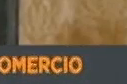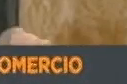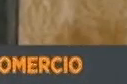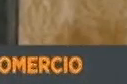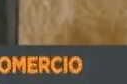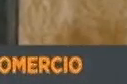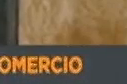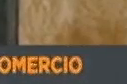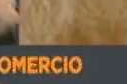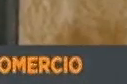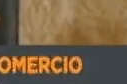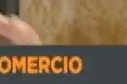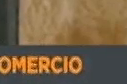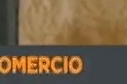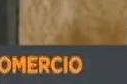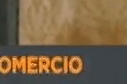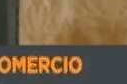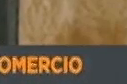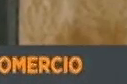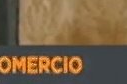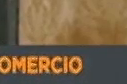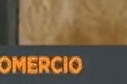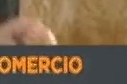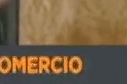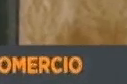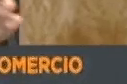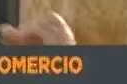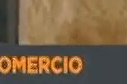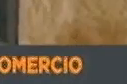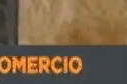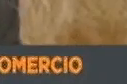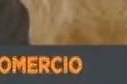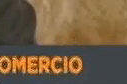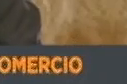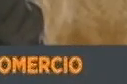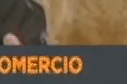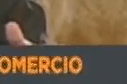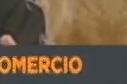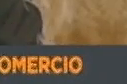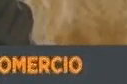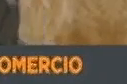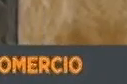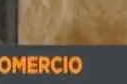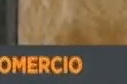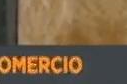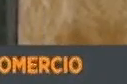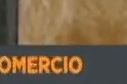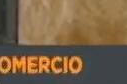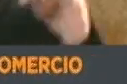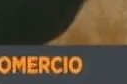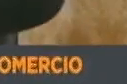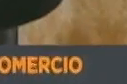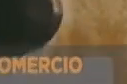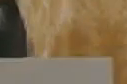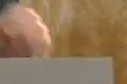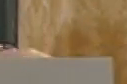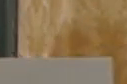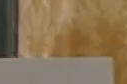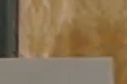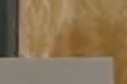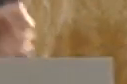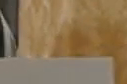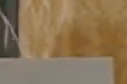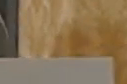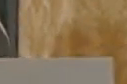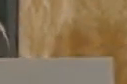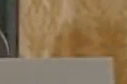el Caribe. Entonces repetimos. Todas esas cámaras binacionales que hoy se han incorporado, desde los amigos